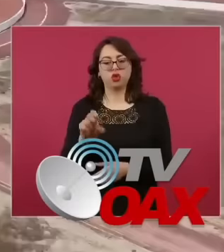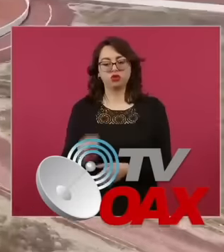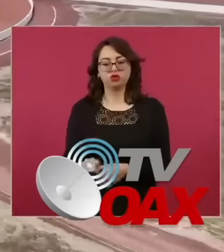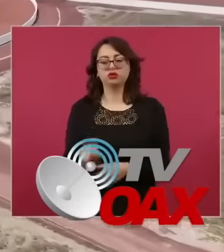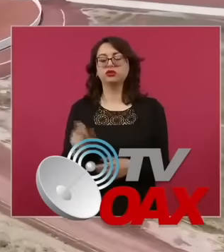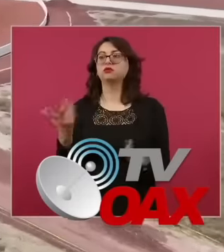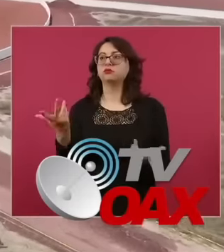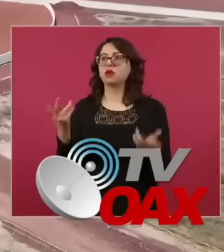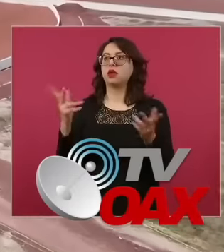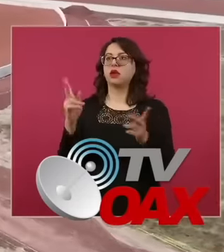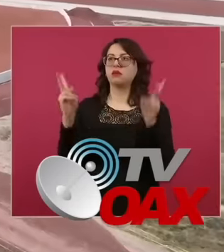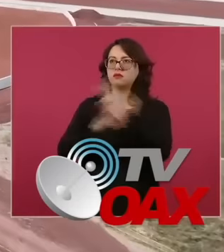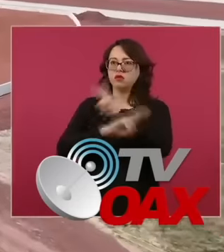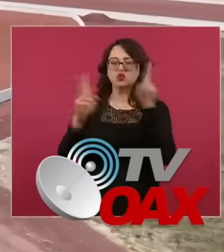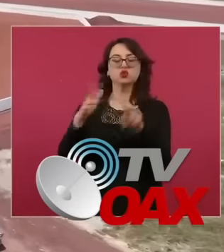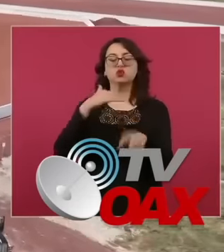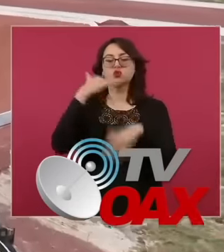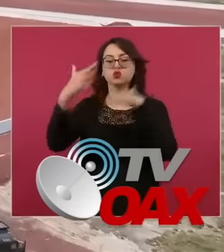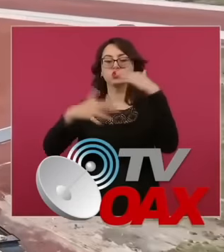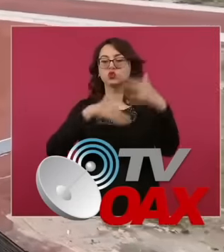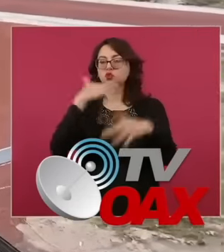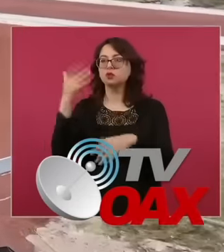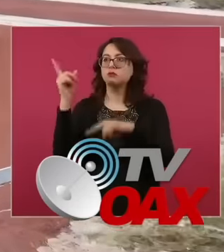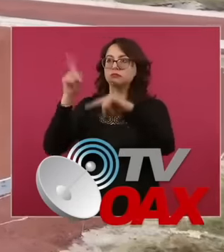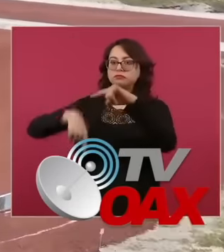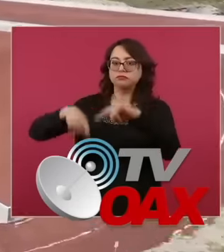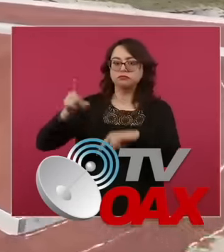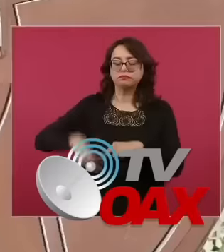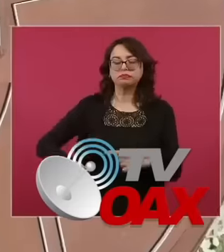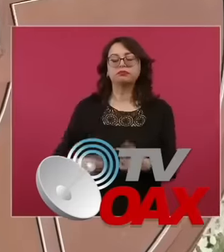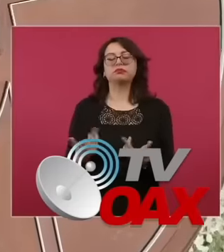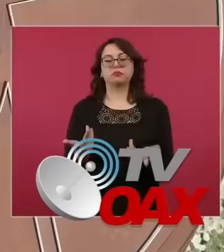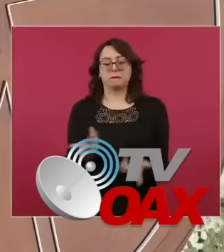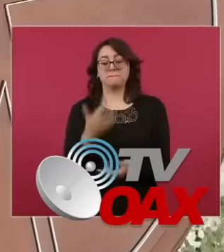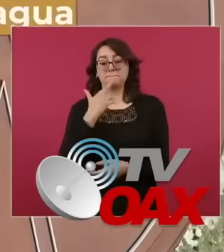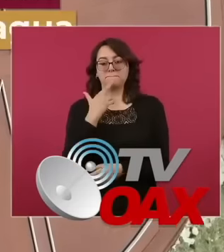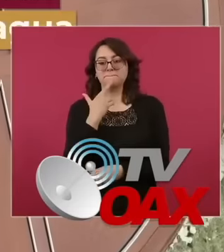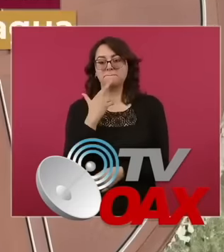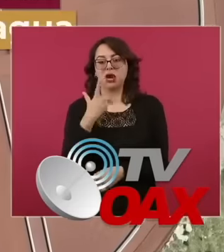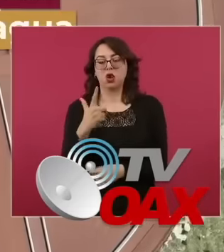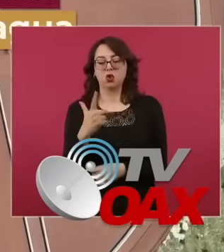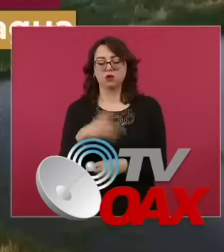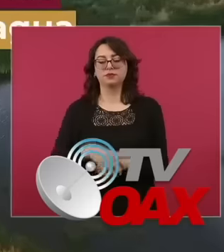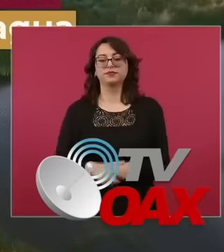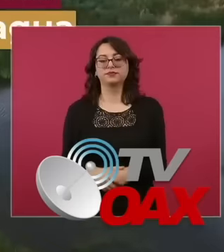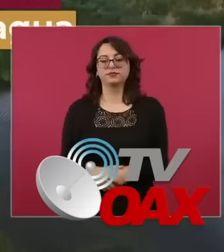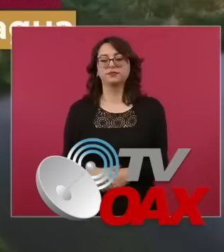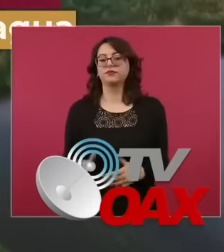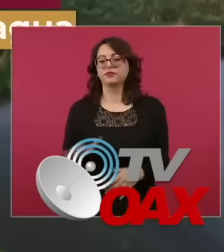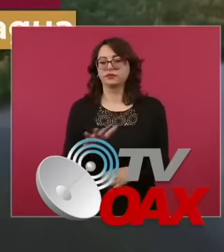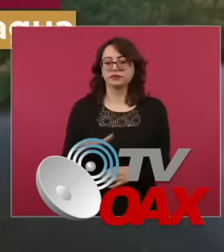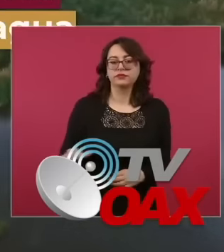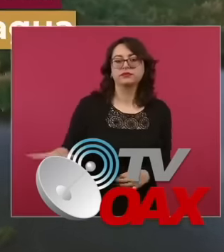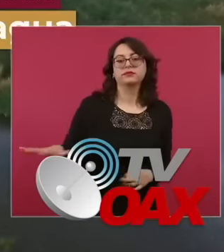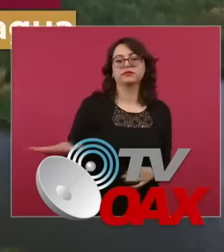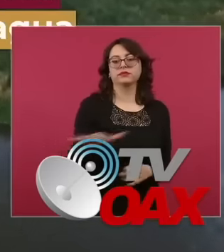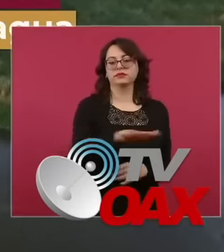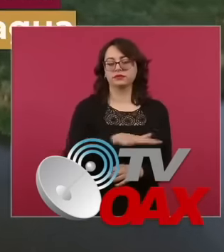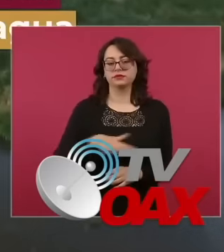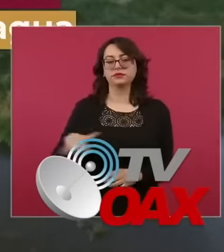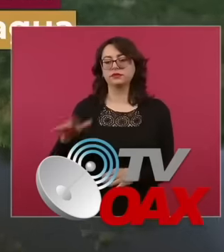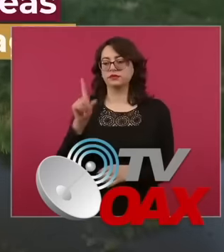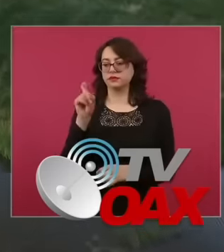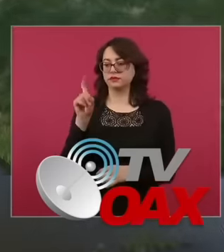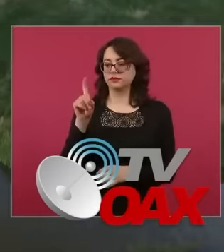del aire de la región en un 19. se preservan las funciones primordiales de tratamiento y regulación hidrológica para